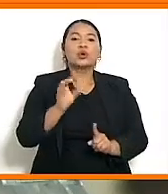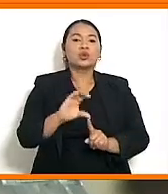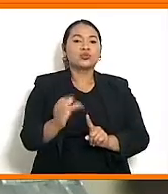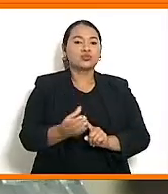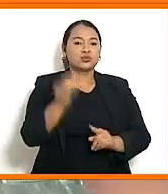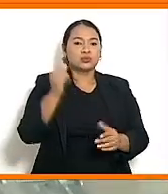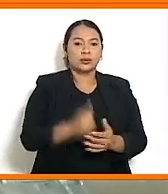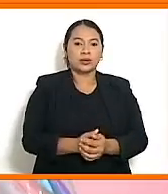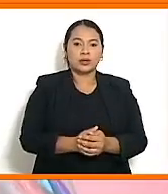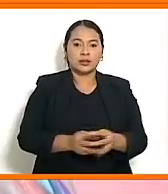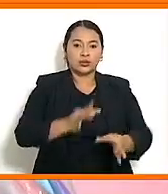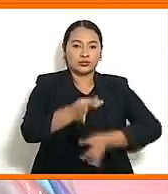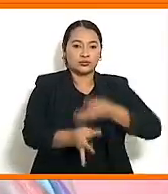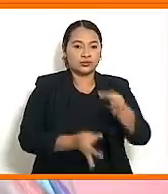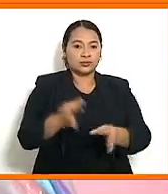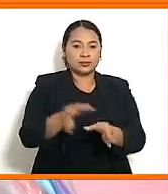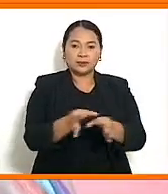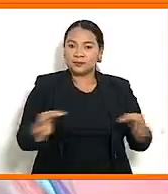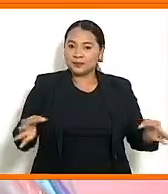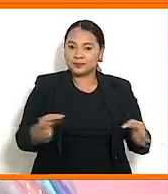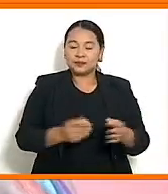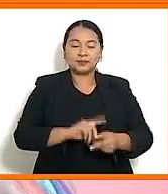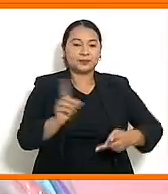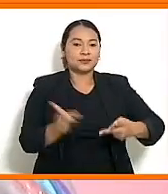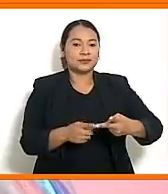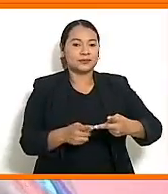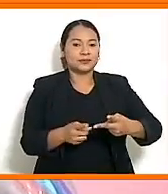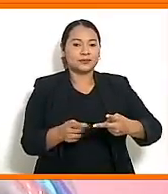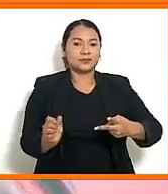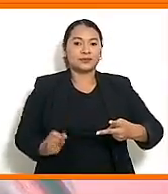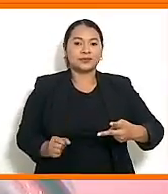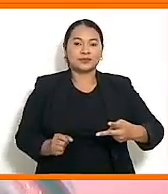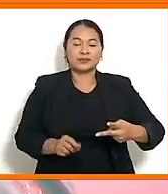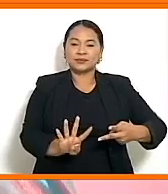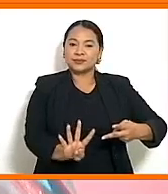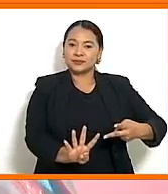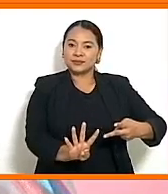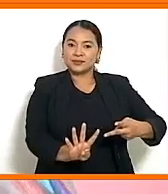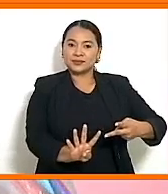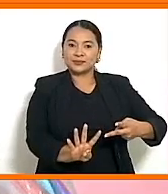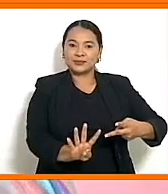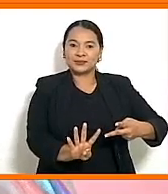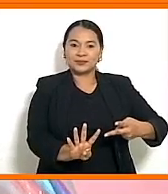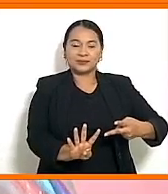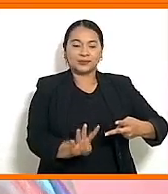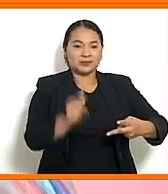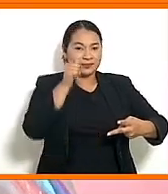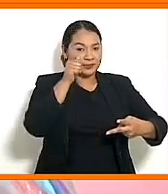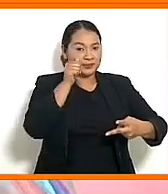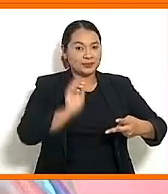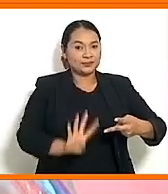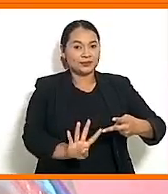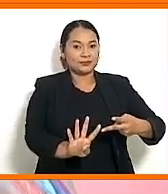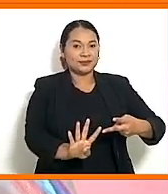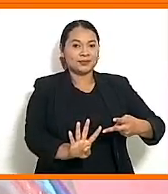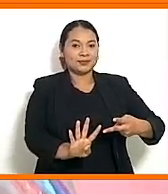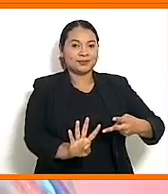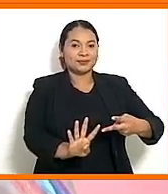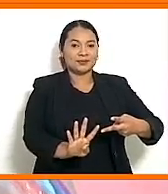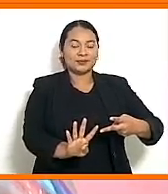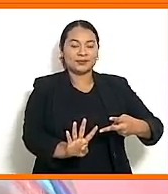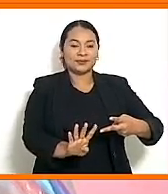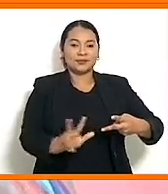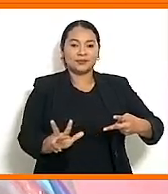catrachada tamal. Segundo número ganador, su primer dígito. El 4, segundo dígito, atentos, porque este es